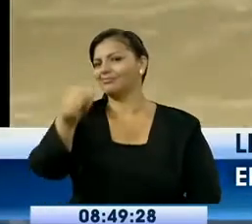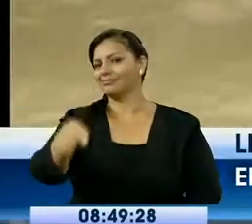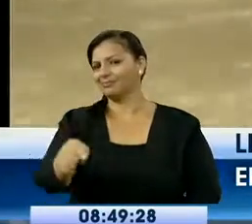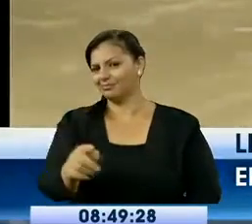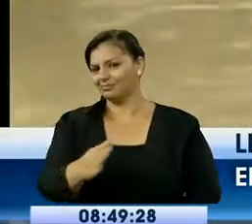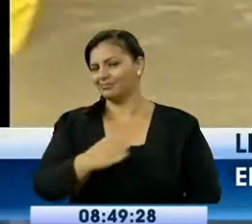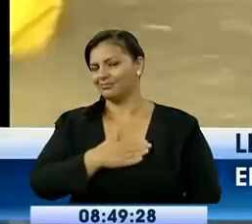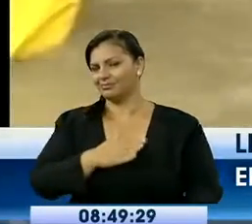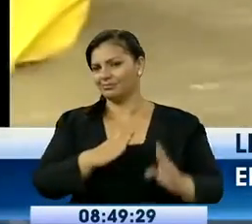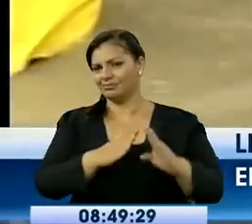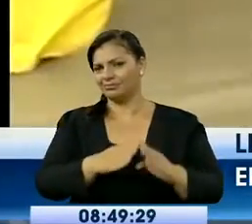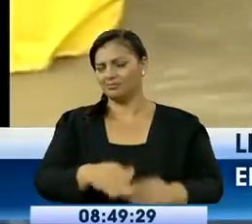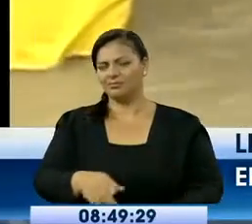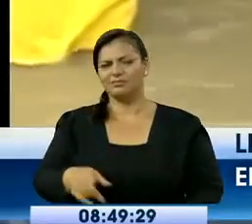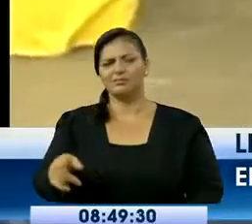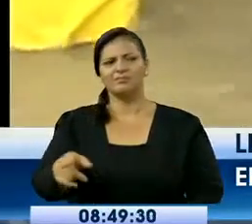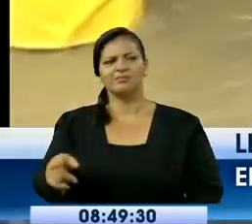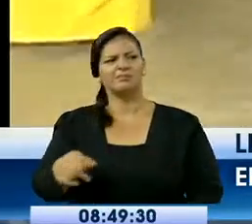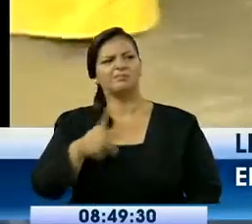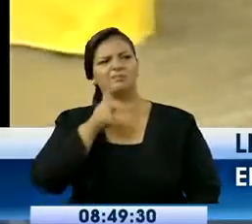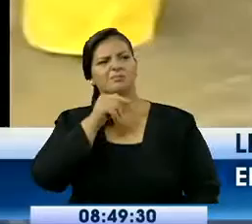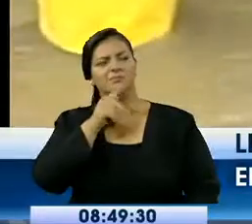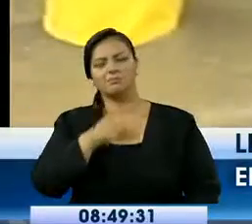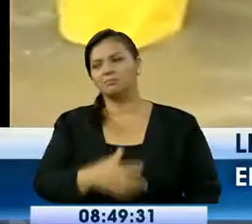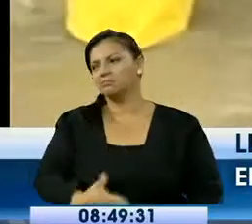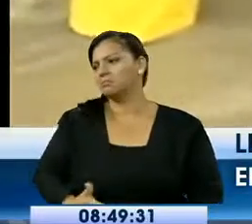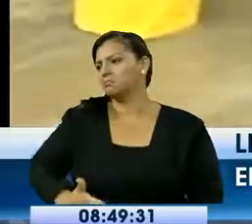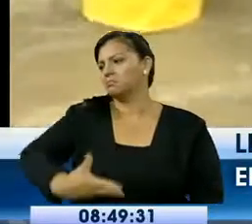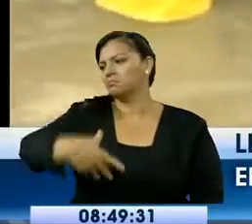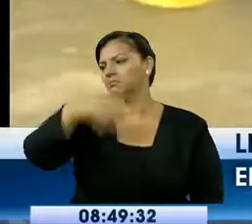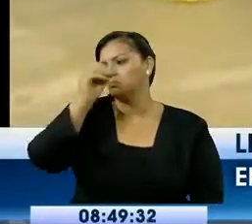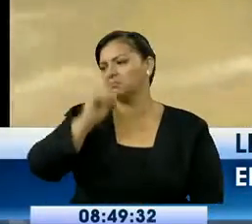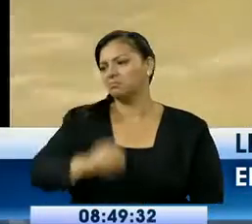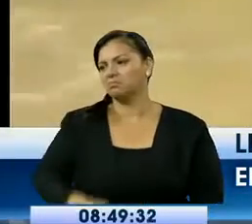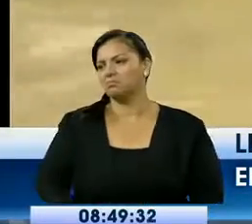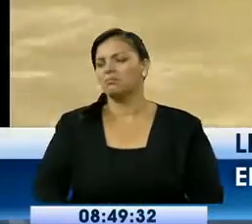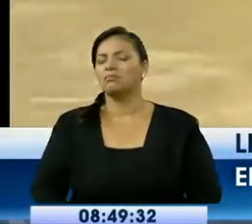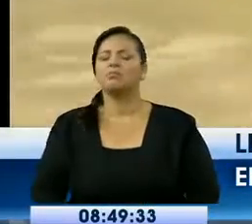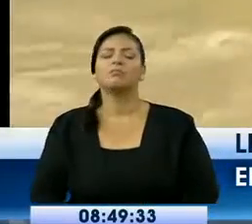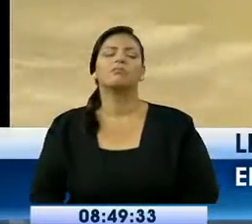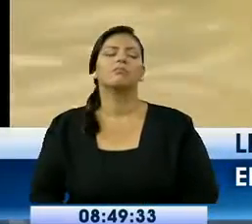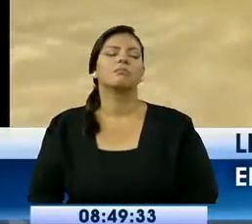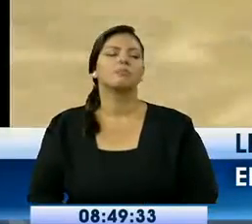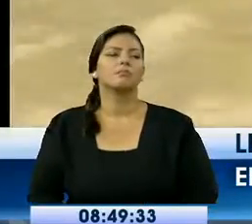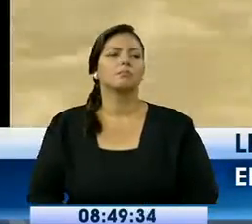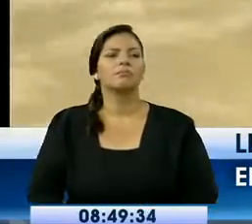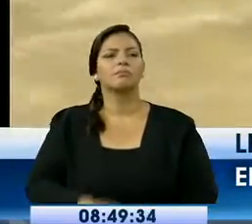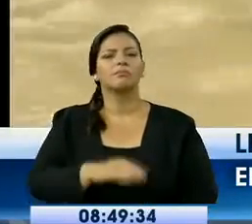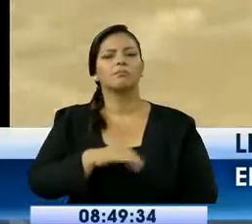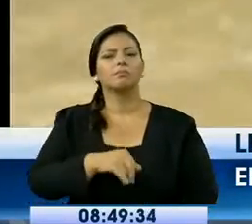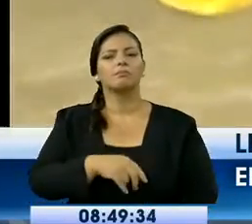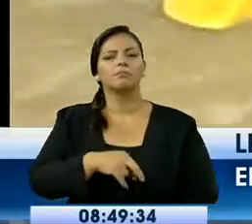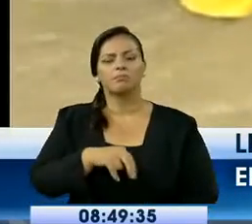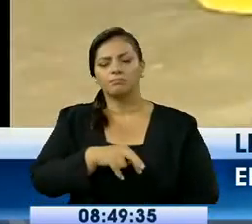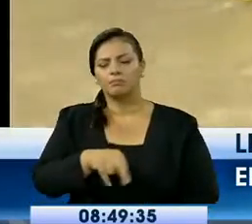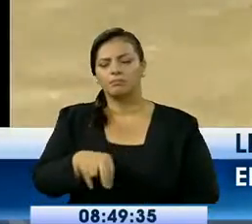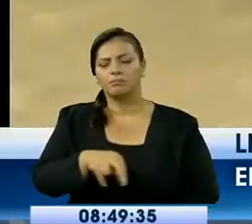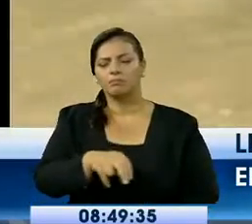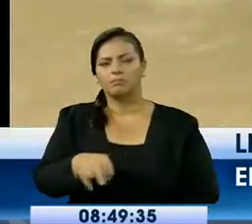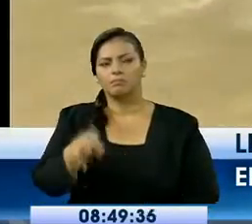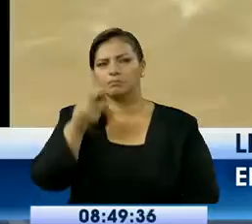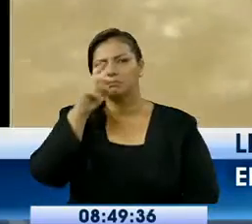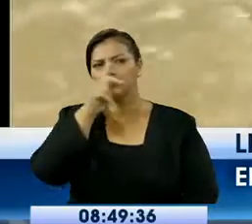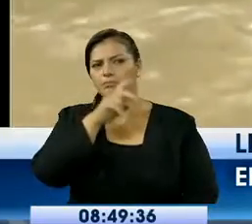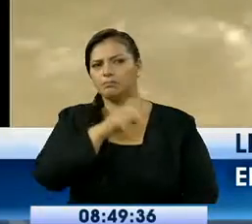en estos momentos. Pero ayúdenos con algo. Aquí en este espacio, ¿qué tan difícil es transitar? Nosotros nos damos cuenta que el agua viene con